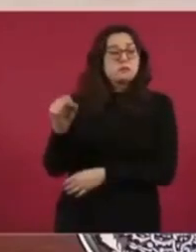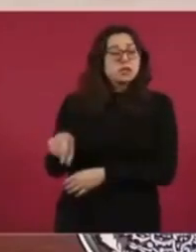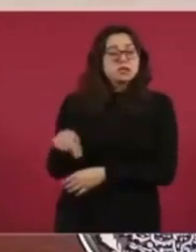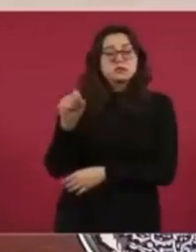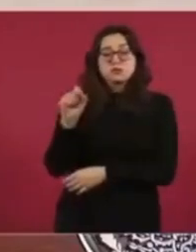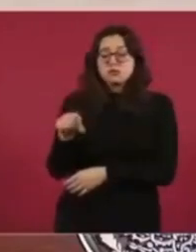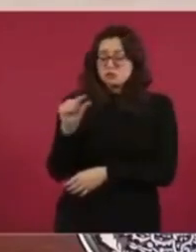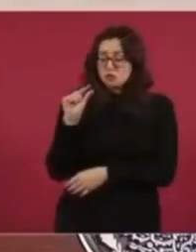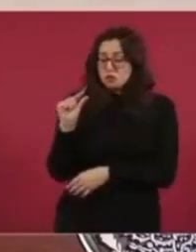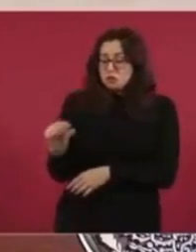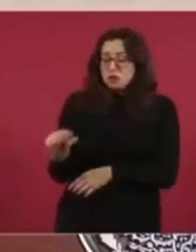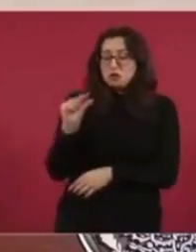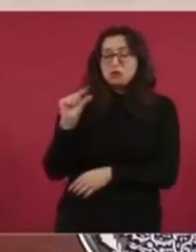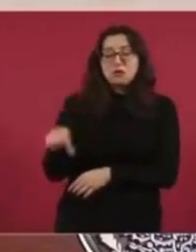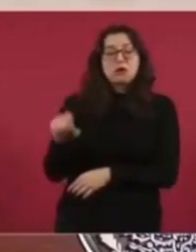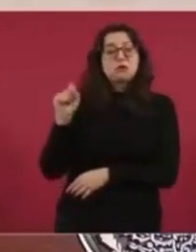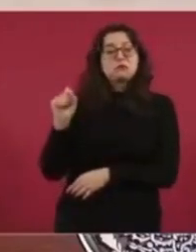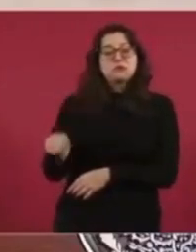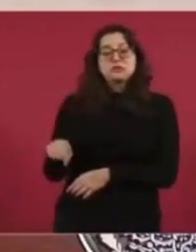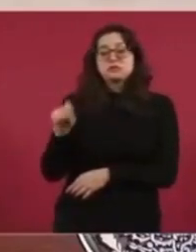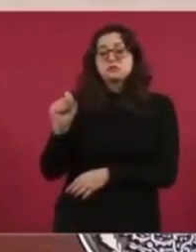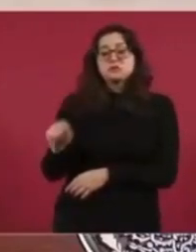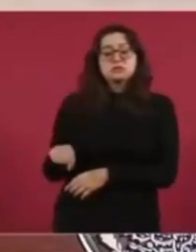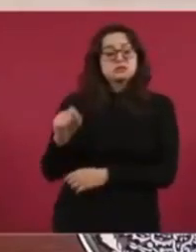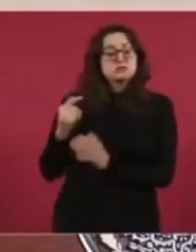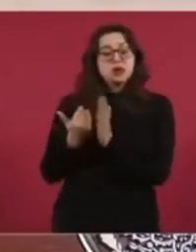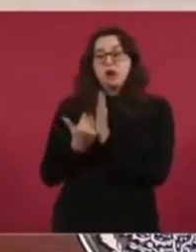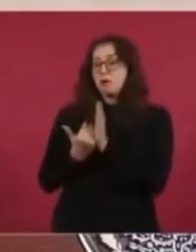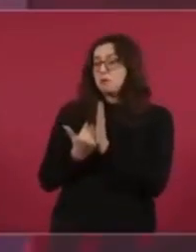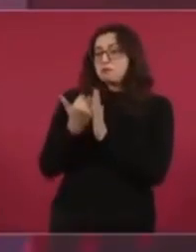Por eso digo que es histórico.